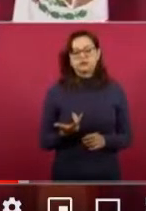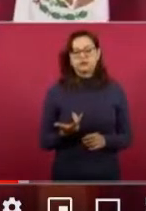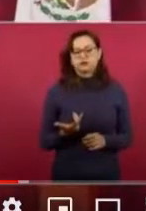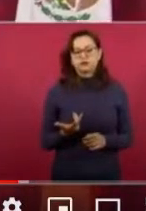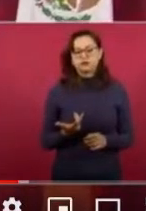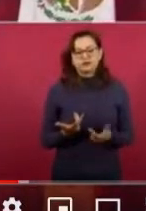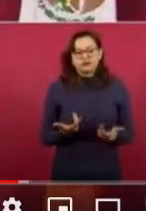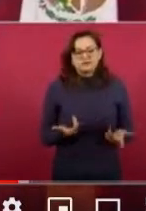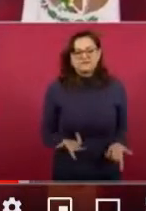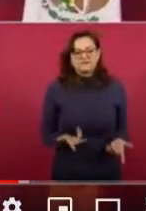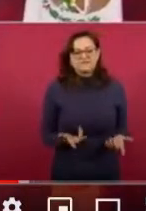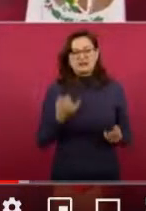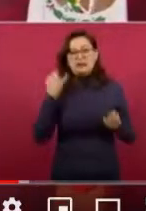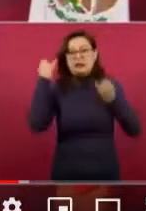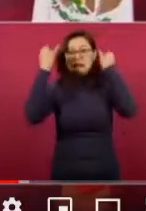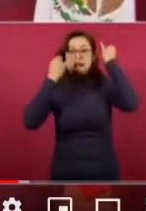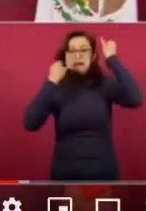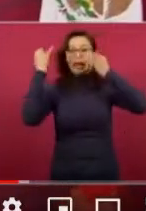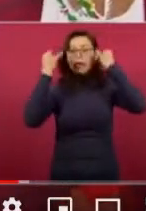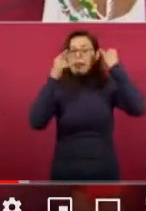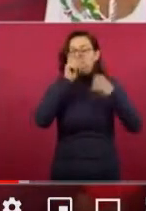terminar con mitos